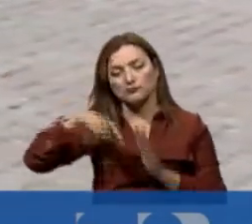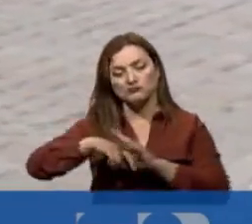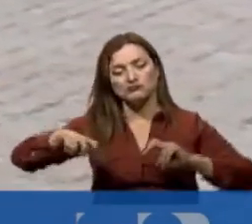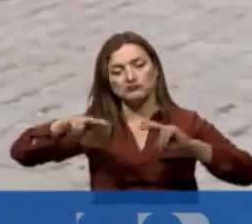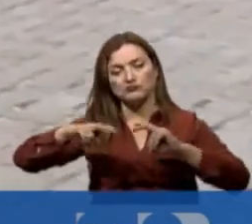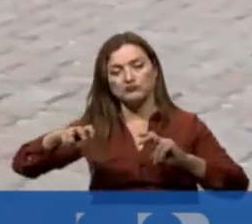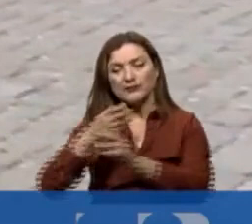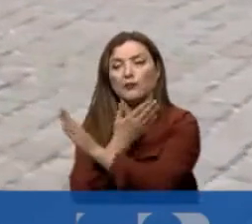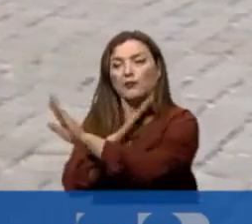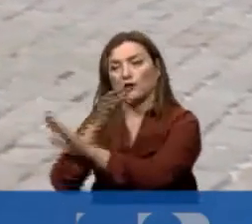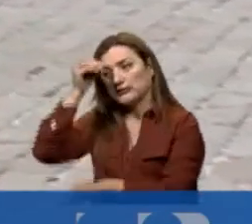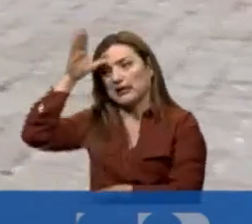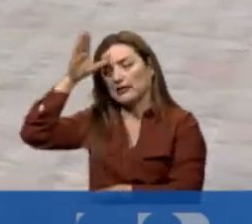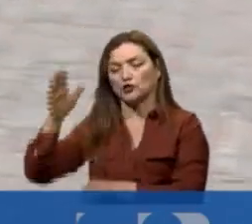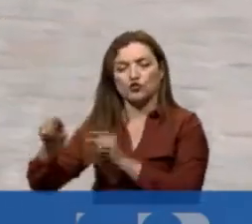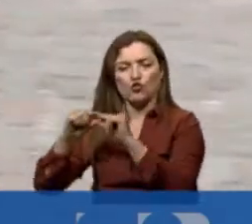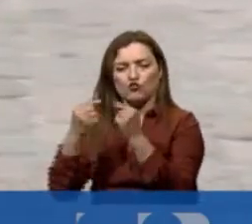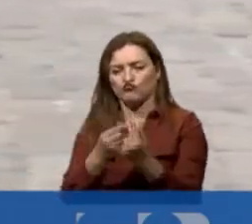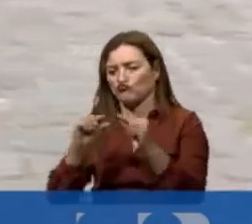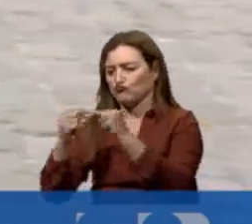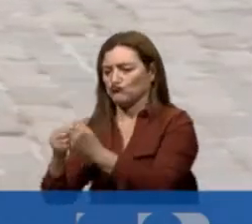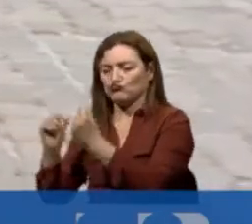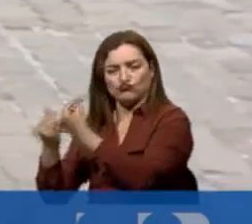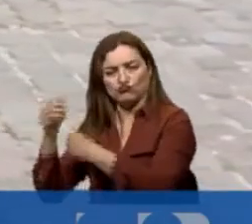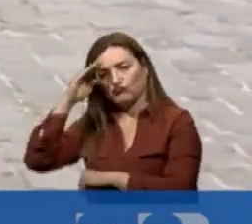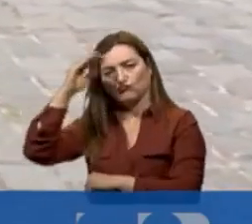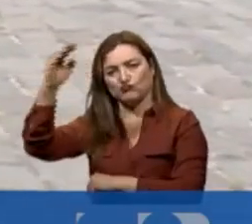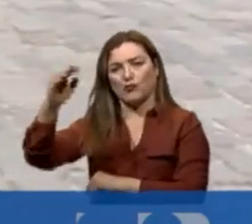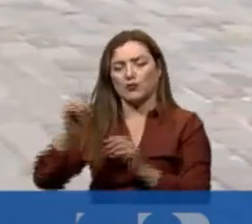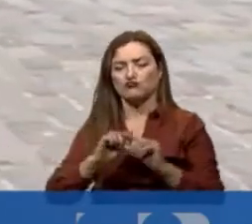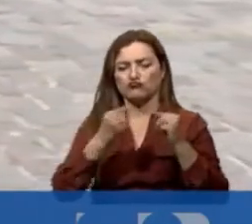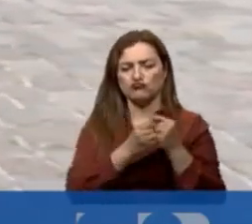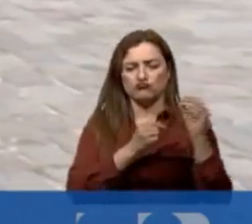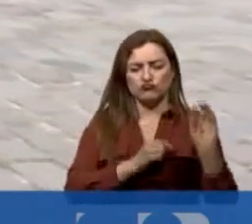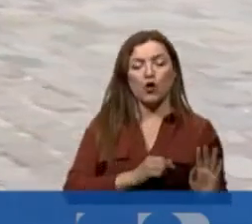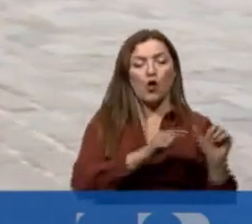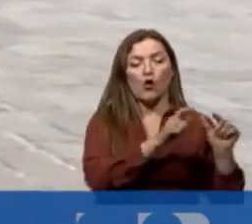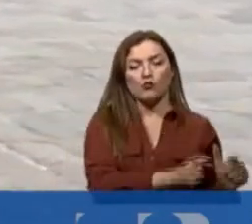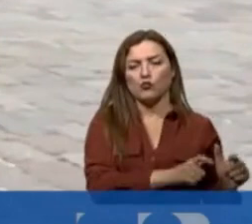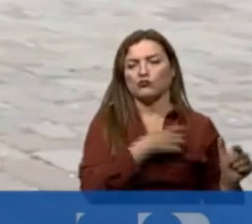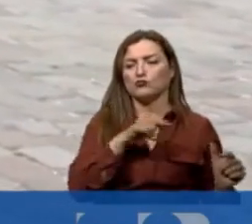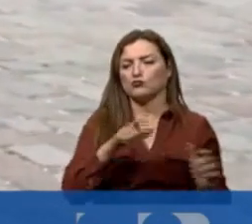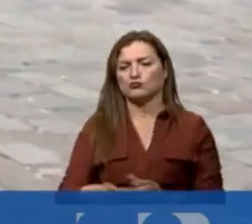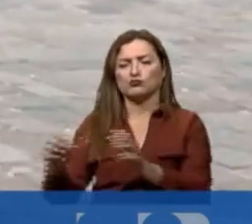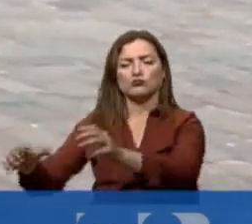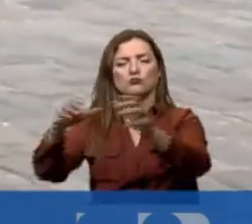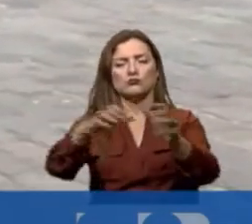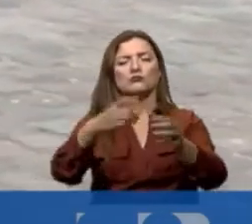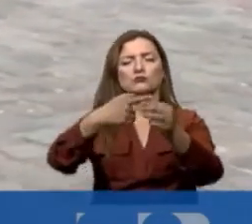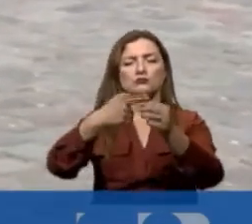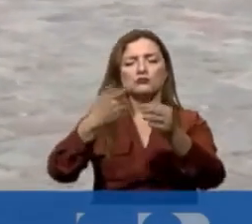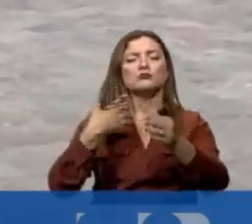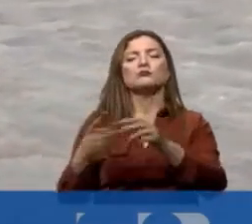y de inteligencia en cada uno de los sectores de la capital, como usted lo ha dicho. Quito está focalizado,